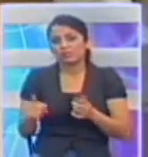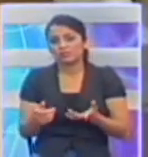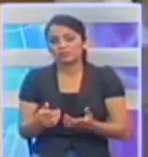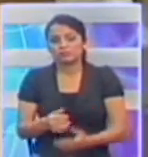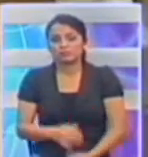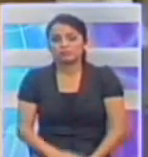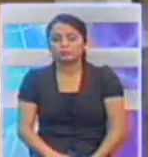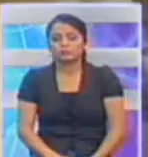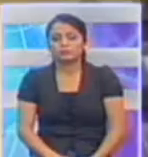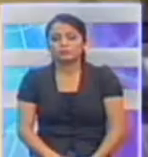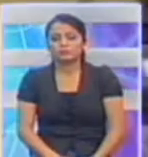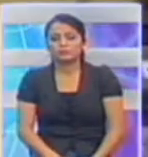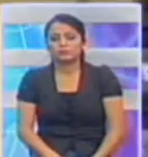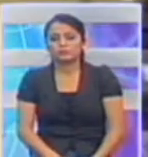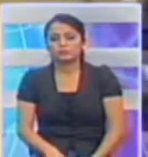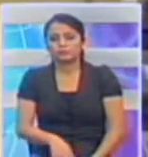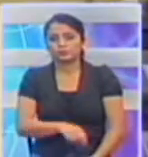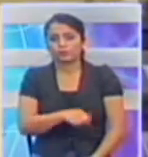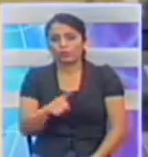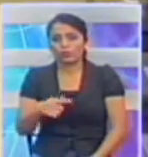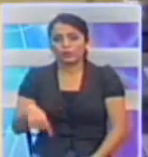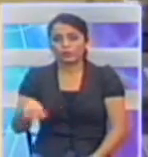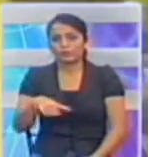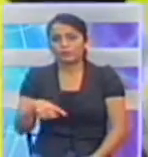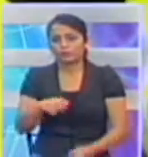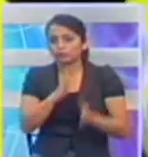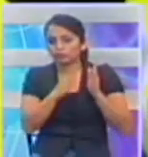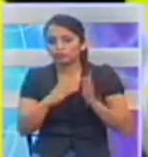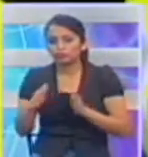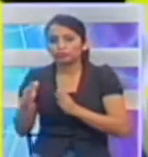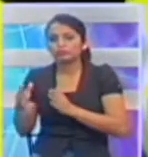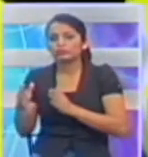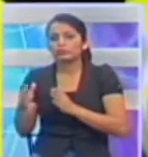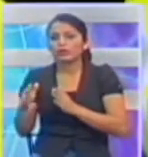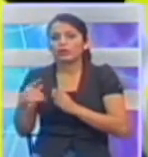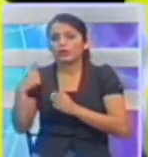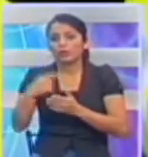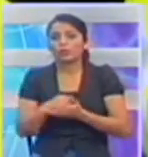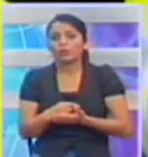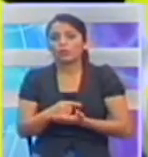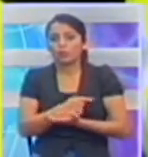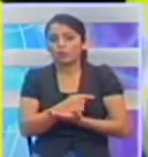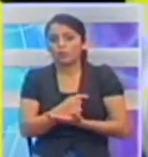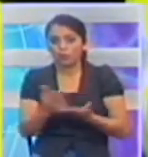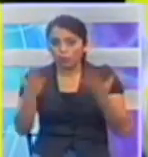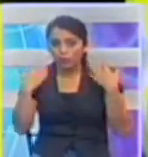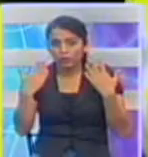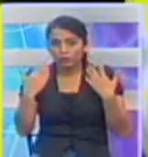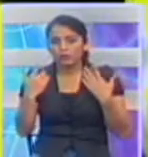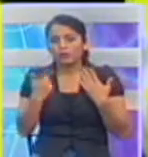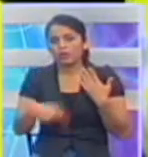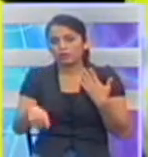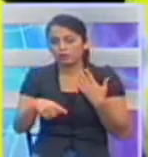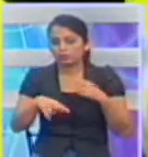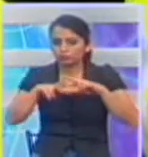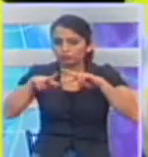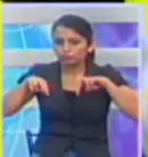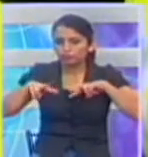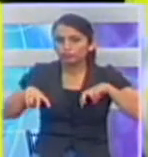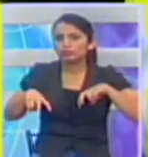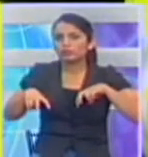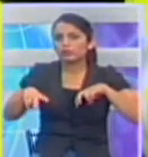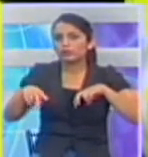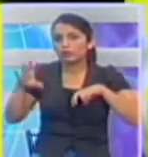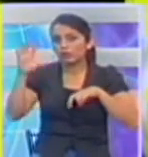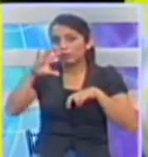operativo denominado Meteoro se ejecutó en el puerto de Guayaquil. Se revisó un contenedor que propendía o trataba de